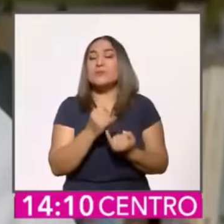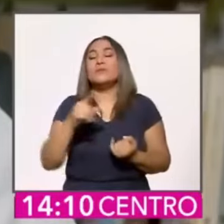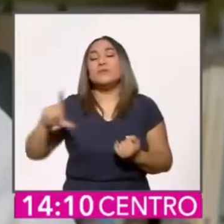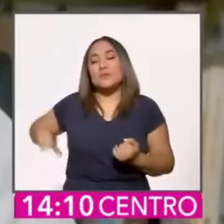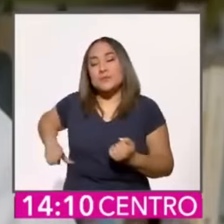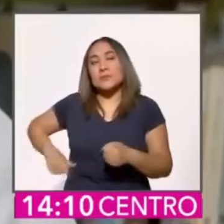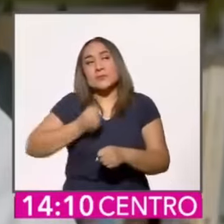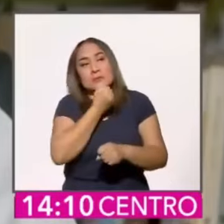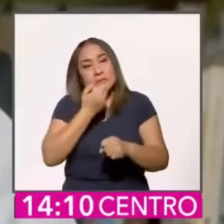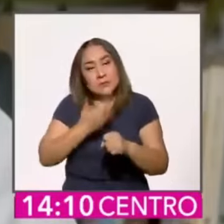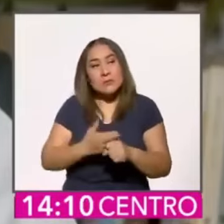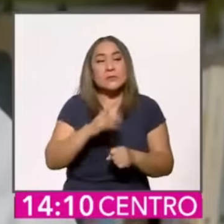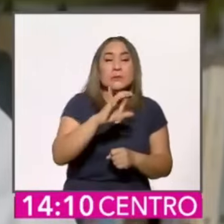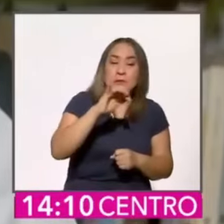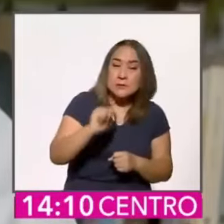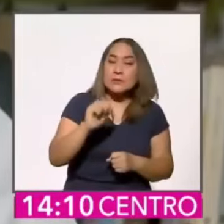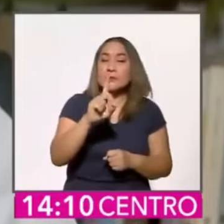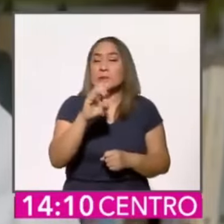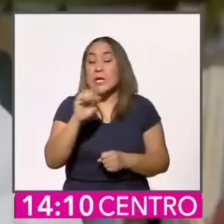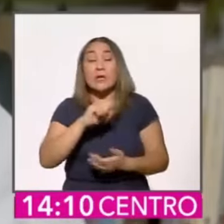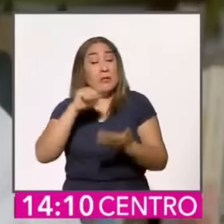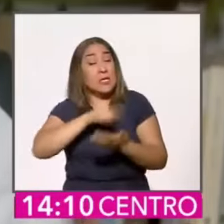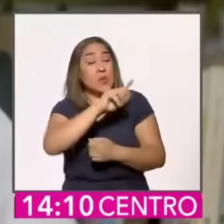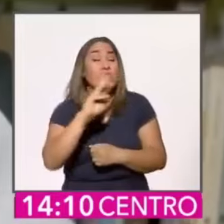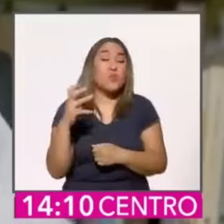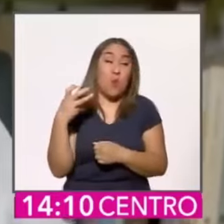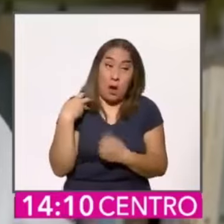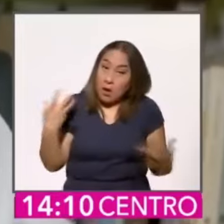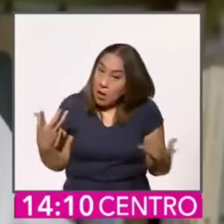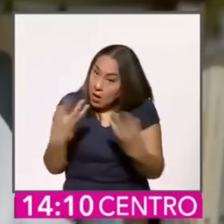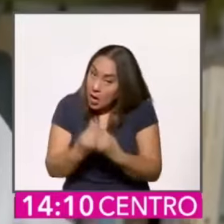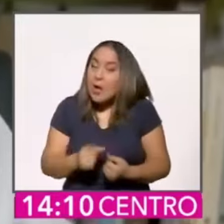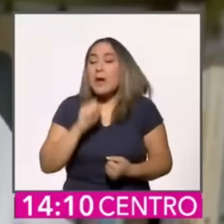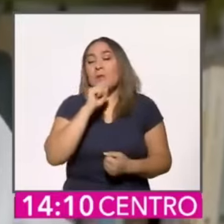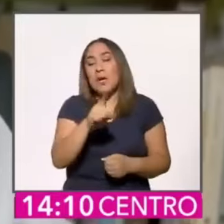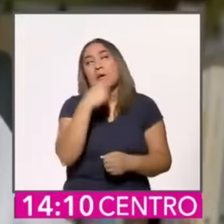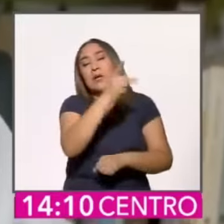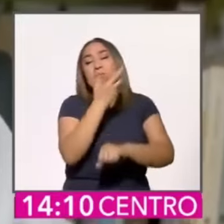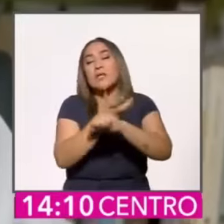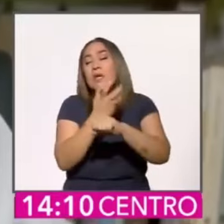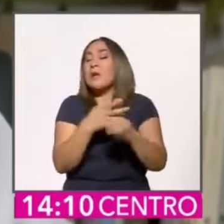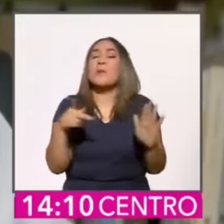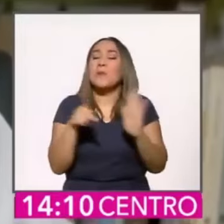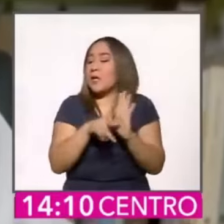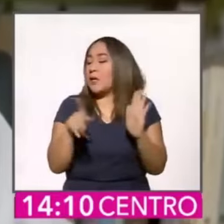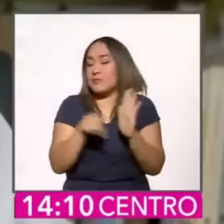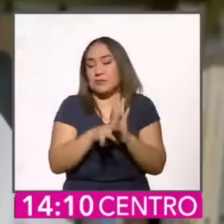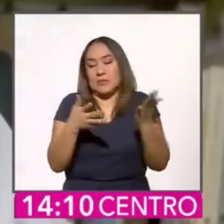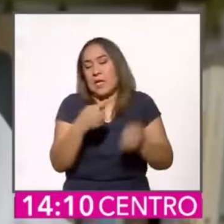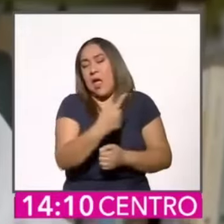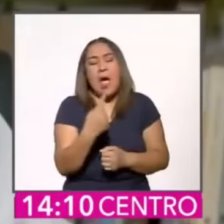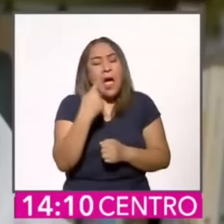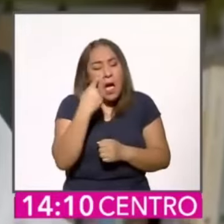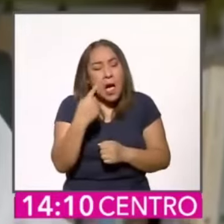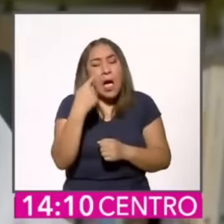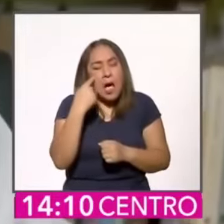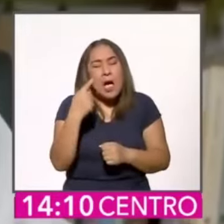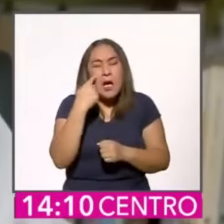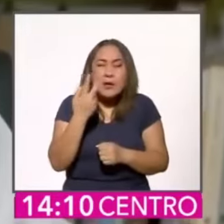la CIA y la DEA en Washington, y por supuesto la gran prensa norteamericana, que suele acompañar